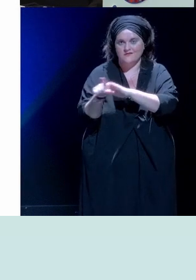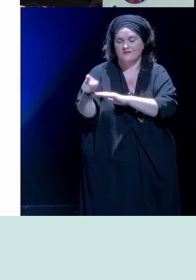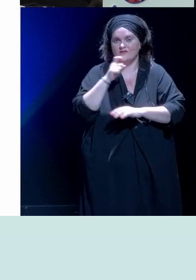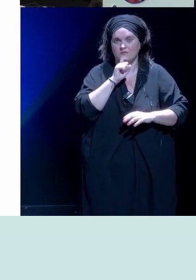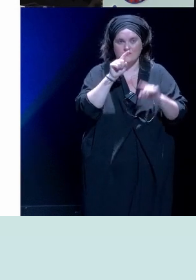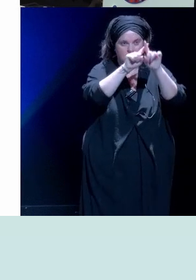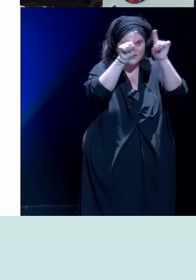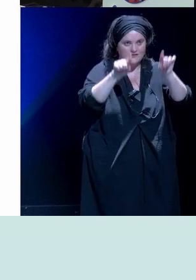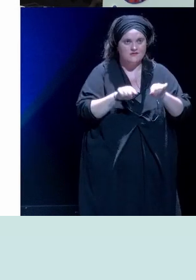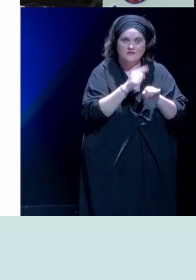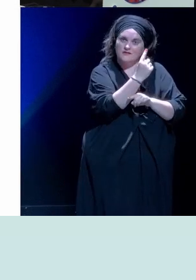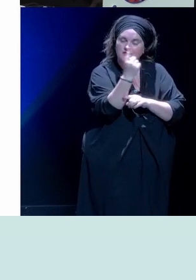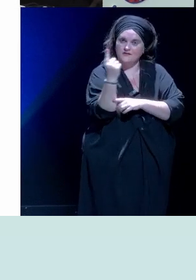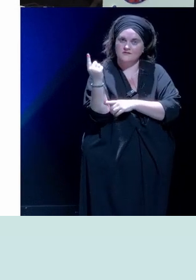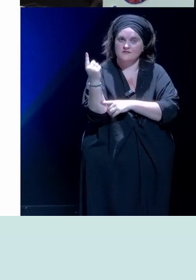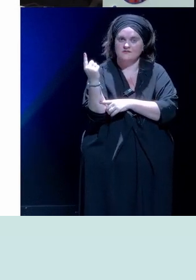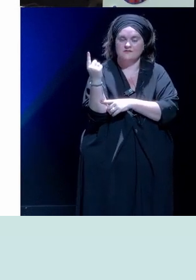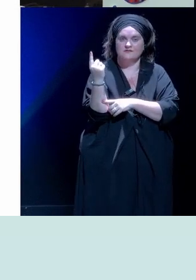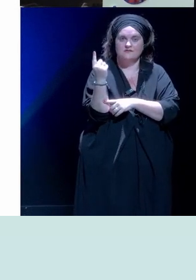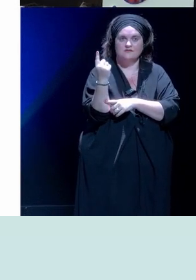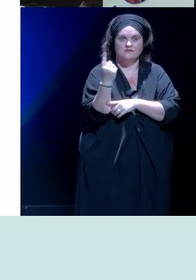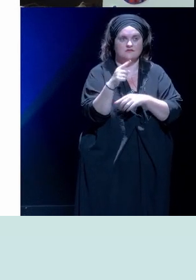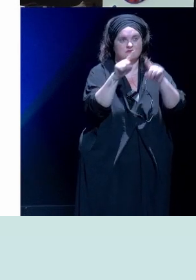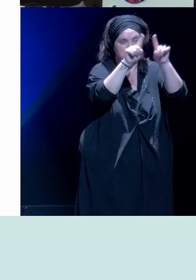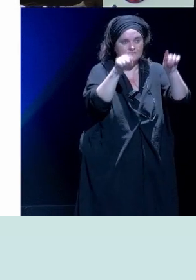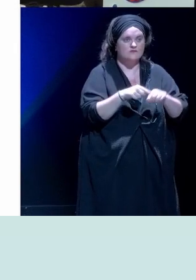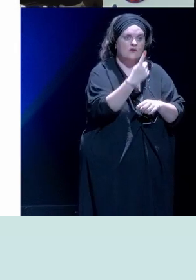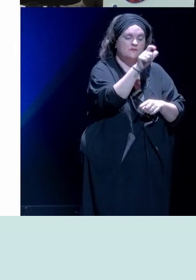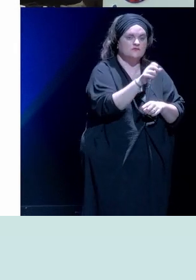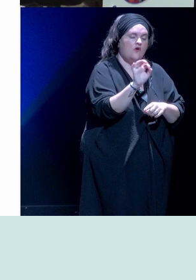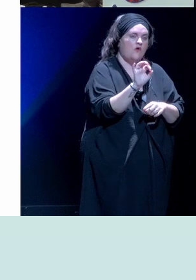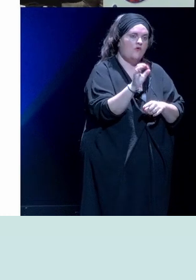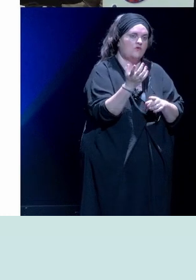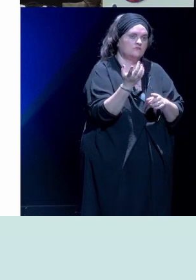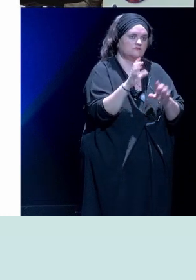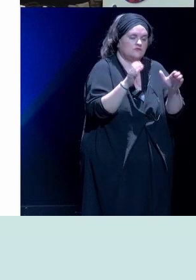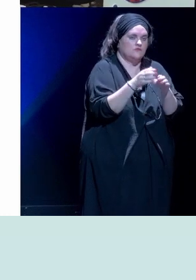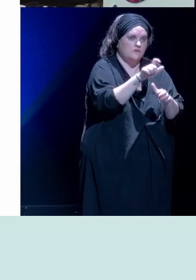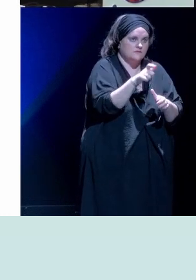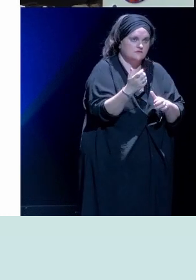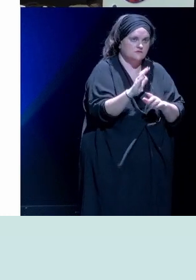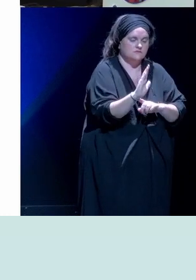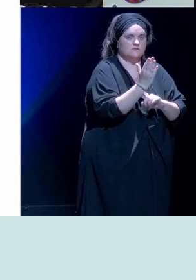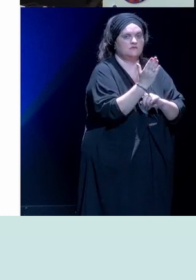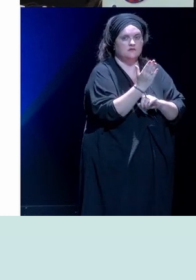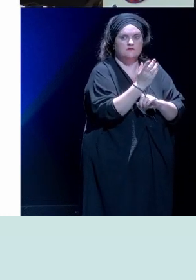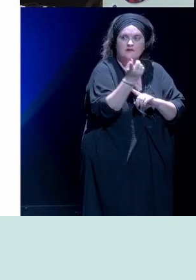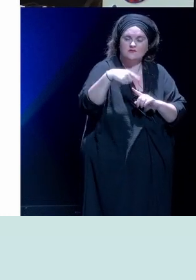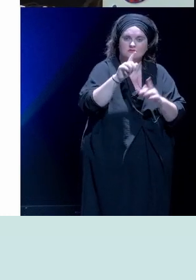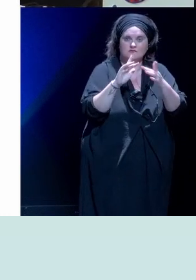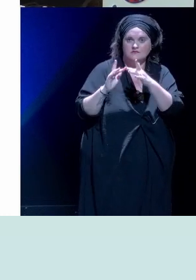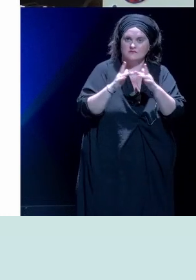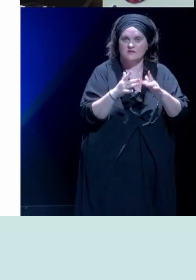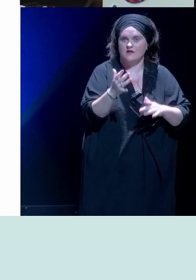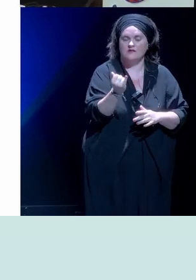cuadrado que representa una persona, un grupo de personas, está relacionado con el resto. Entonces, bien,